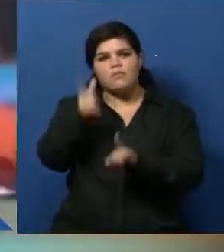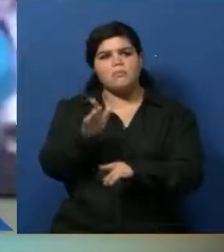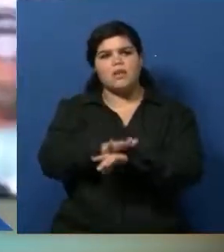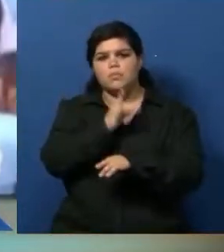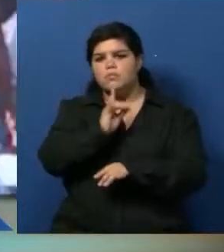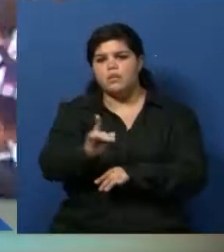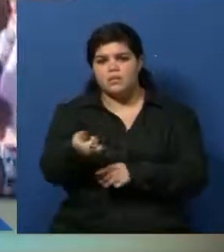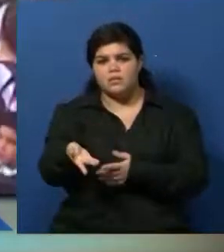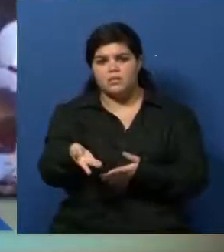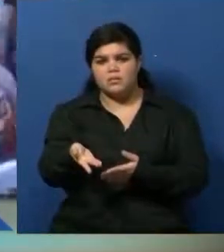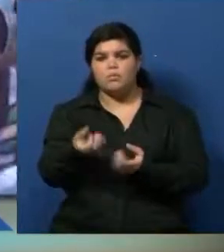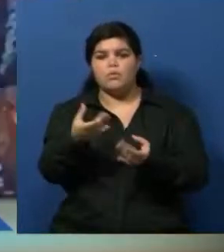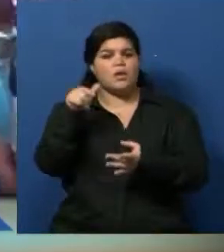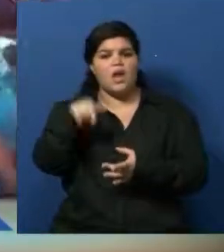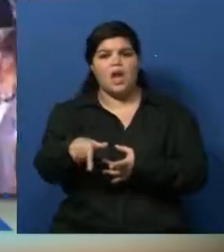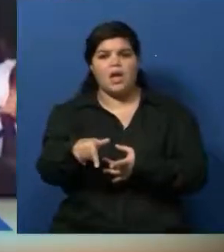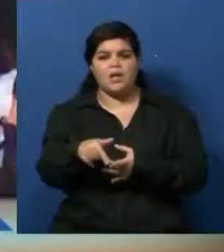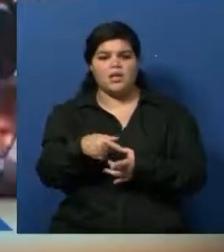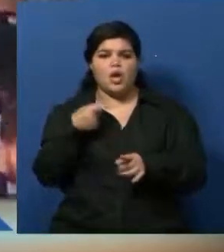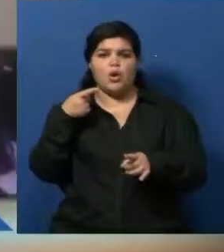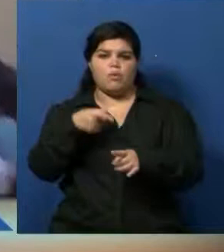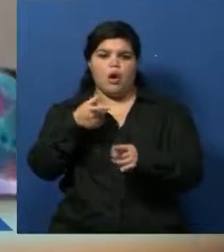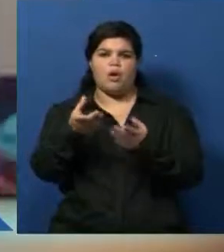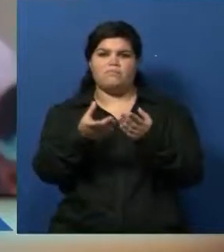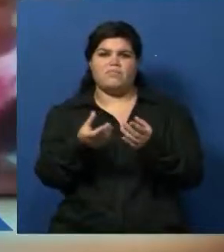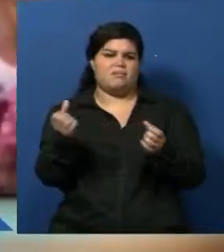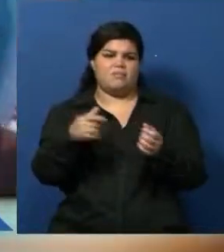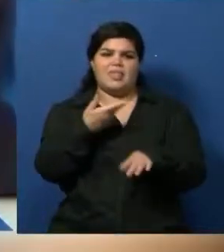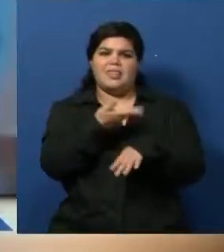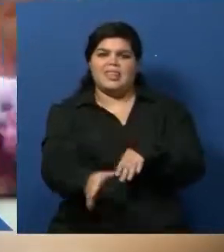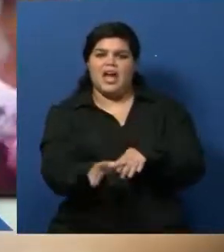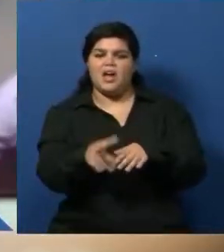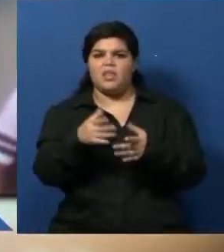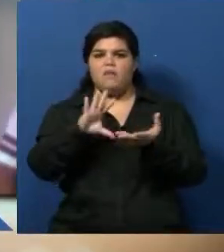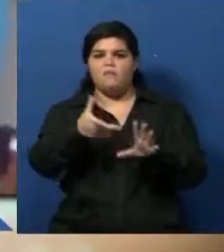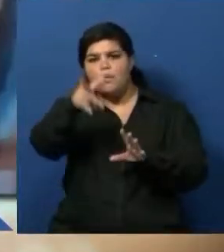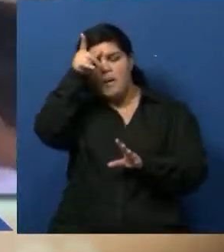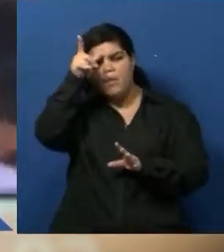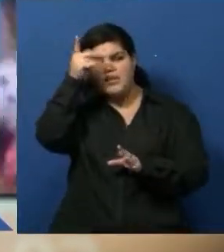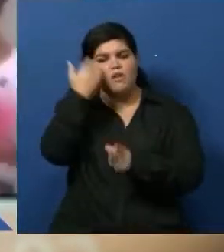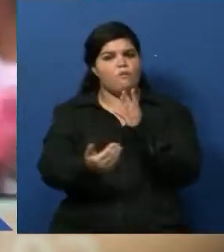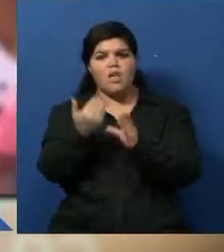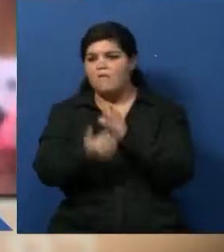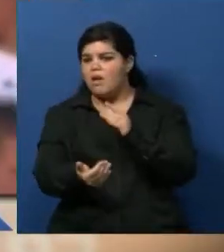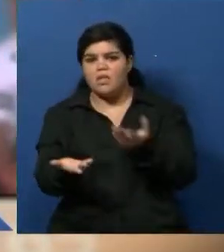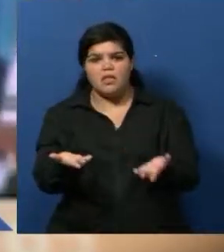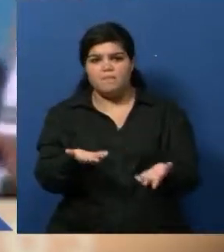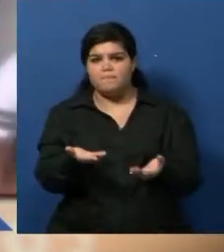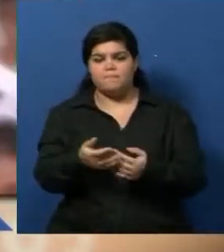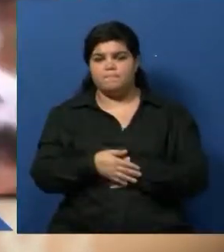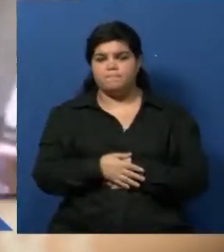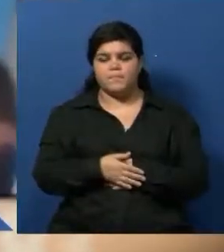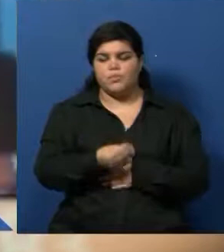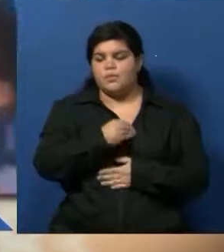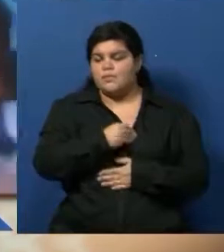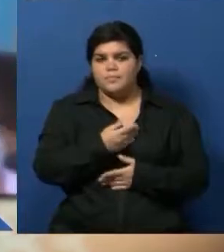esta, porque hubo una reacción en cuanto al operativo tardía, evidente, en todo esto. Una